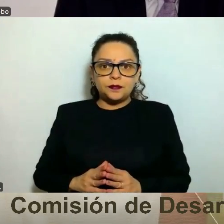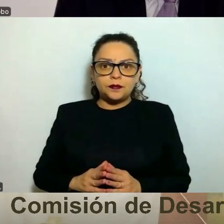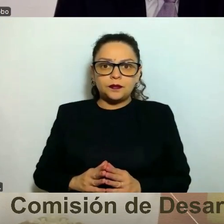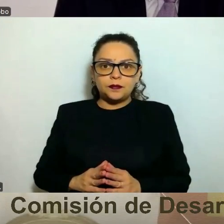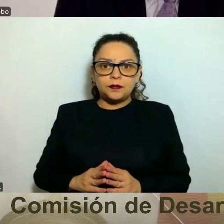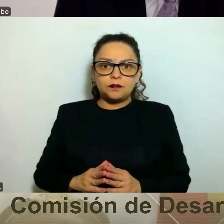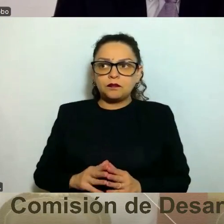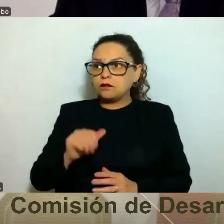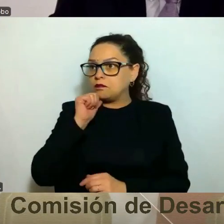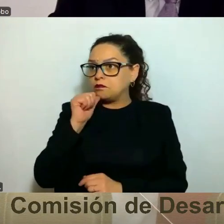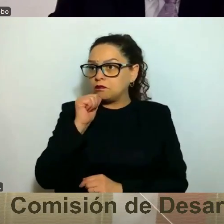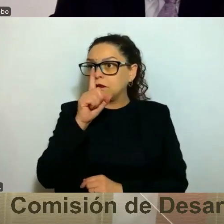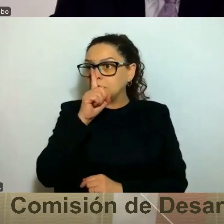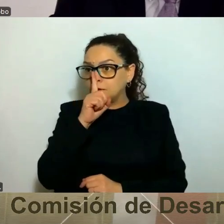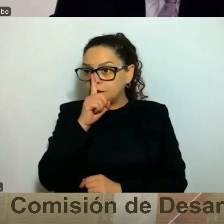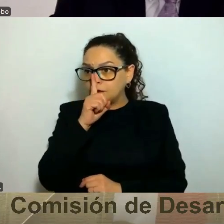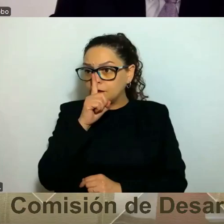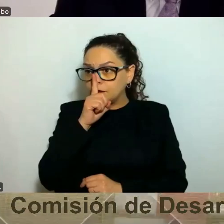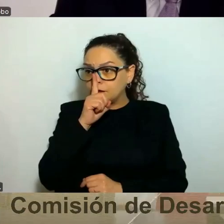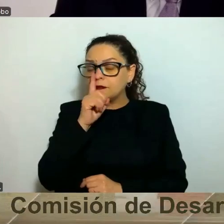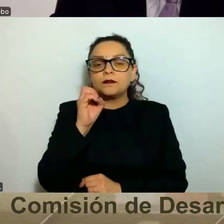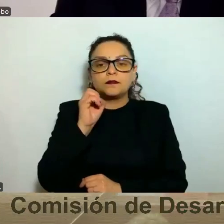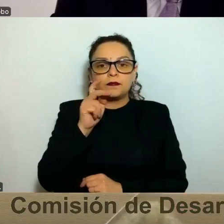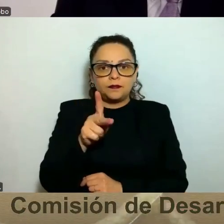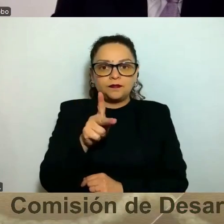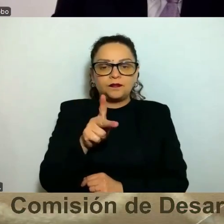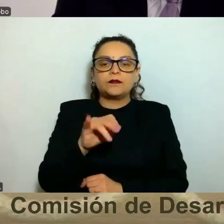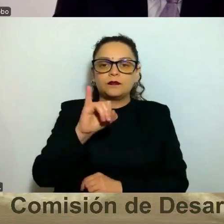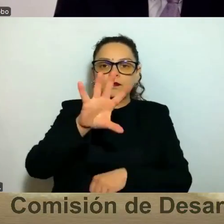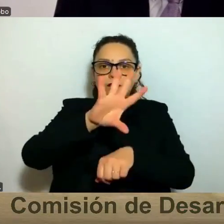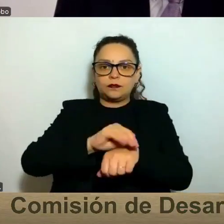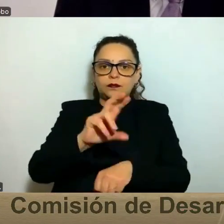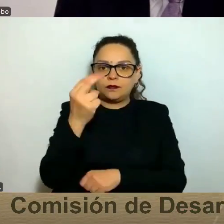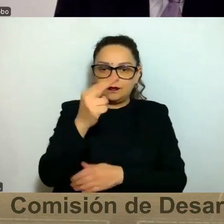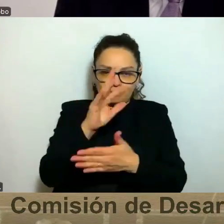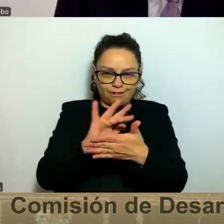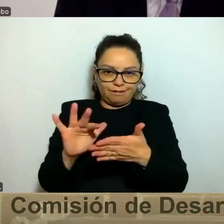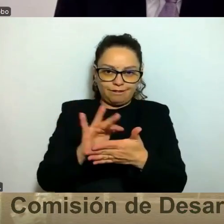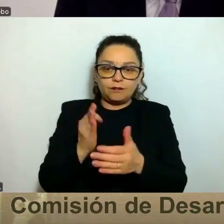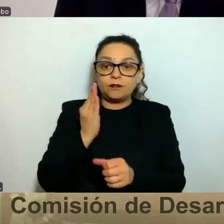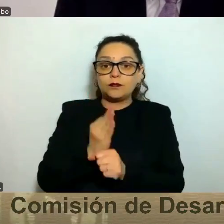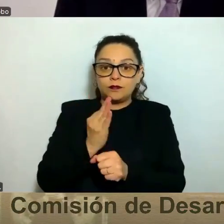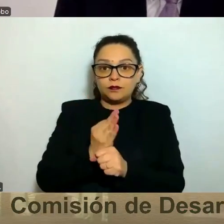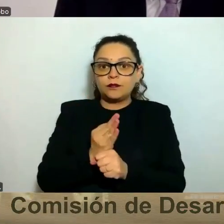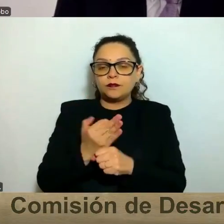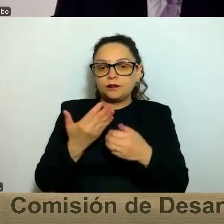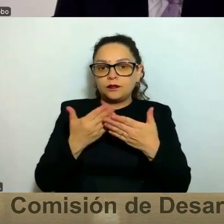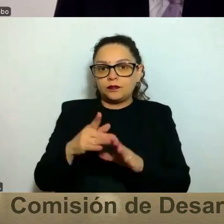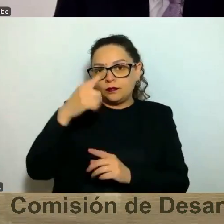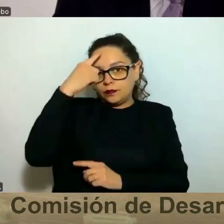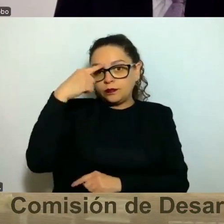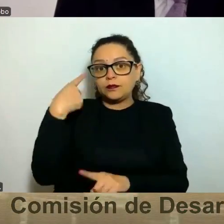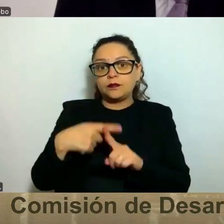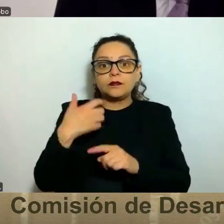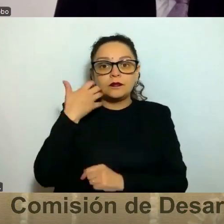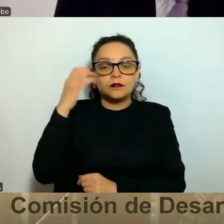No existen votos en contra, diputado presidente, se dispensa la lectura. Se abre a discusión del dictamen.